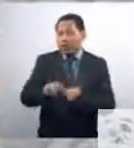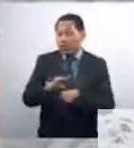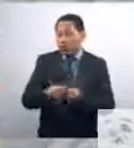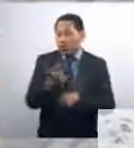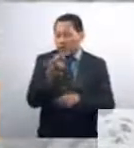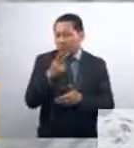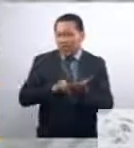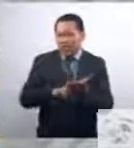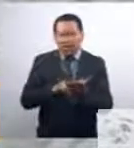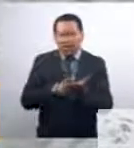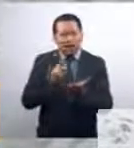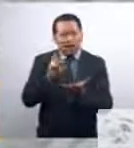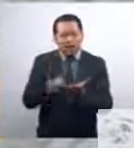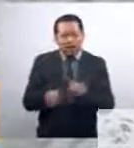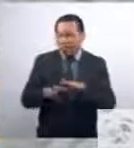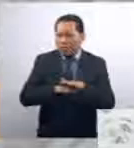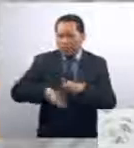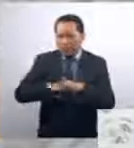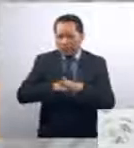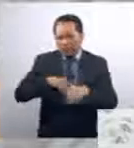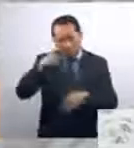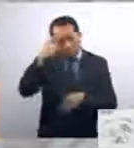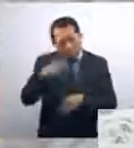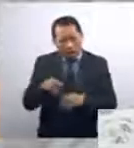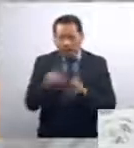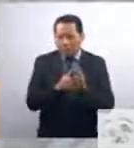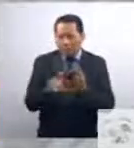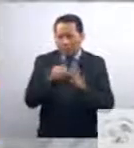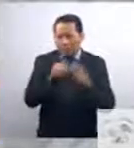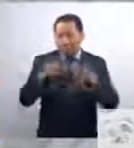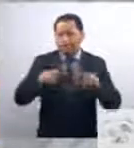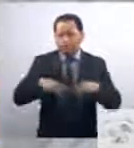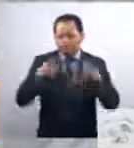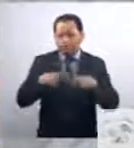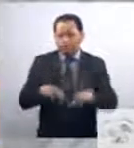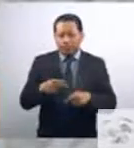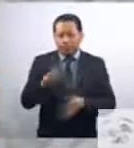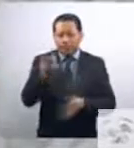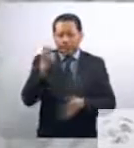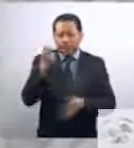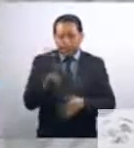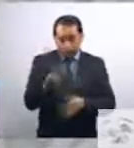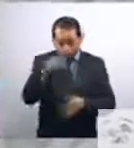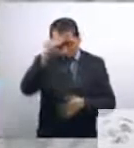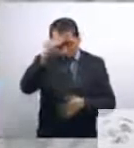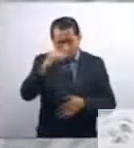los insumos básicos para millones de mexicanas y mexicanos. Es cuanto, señor presidente.